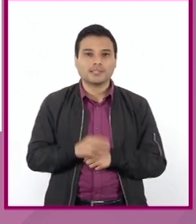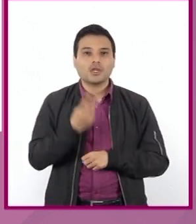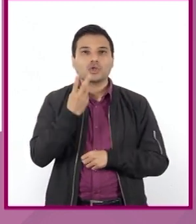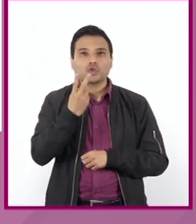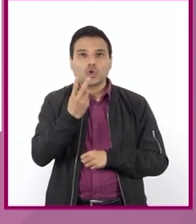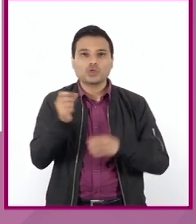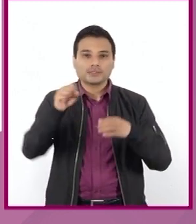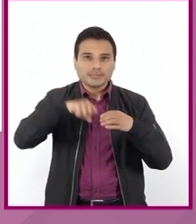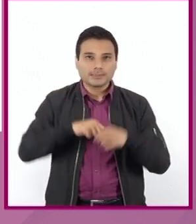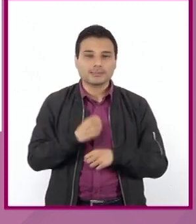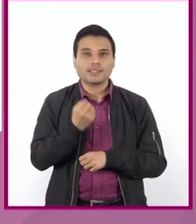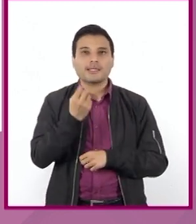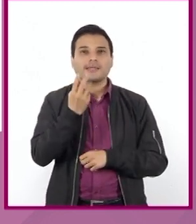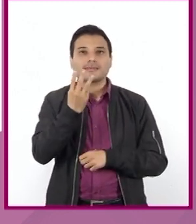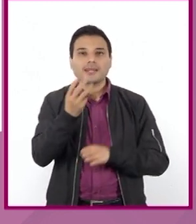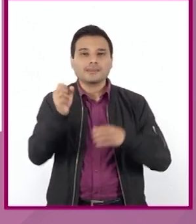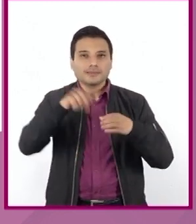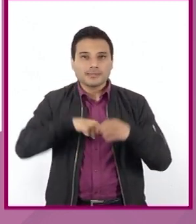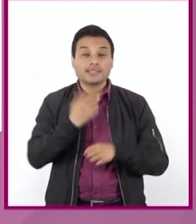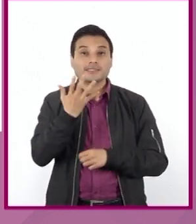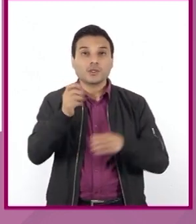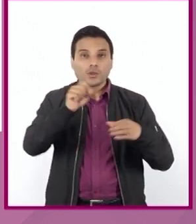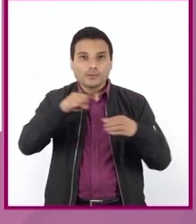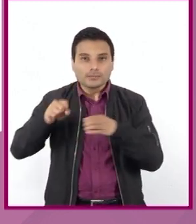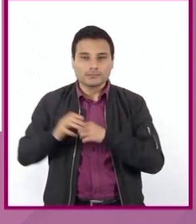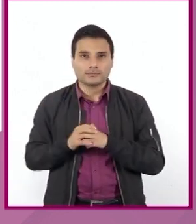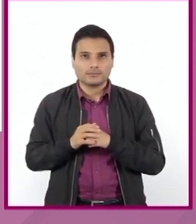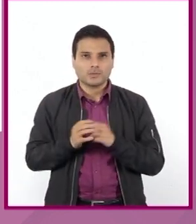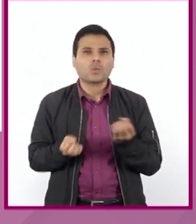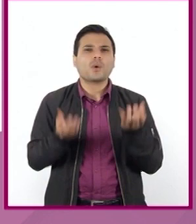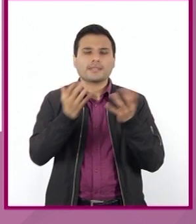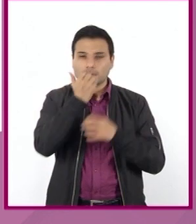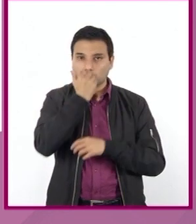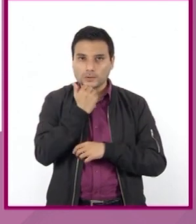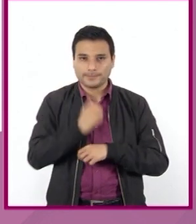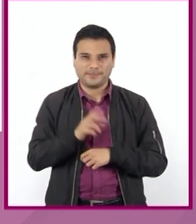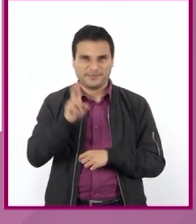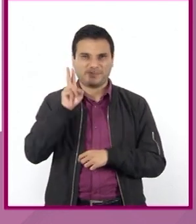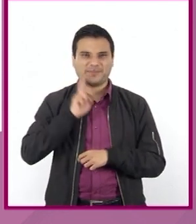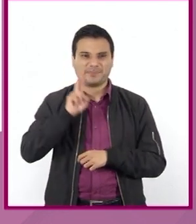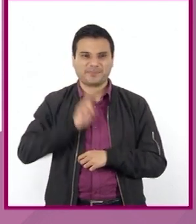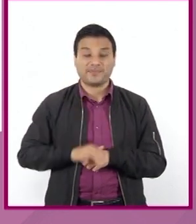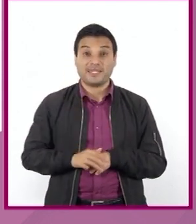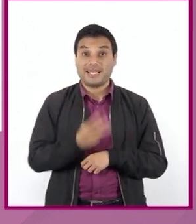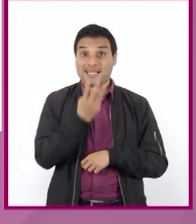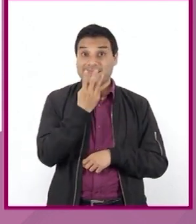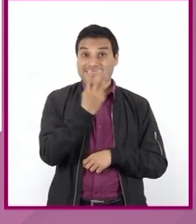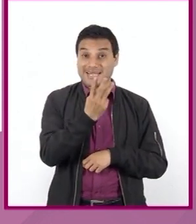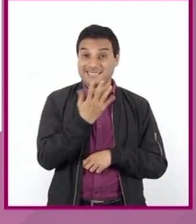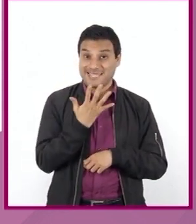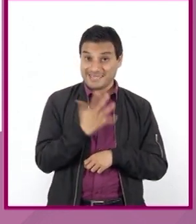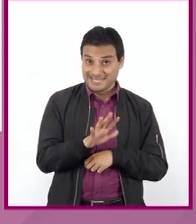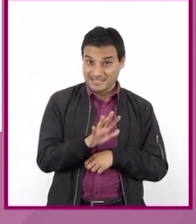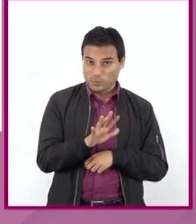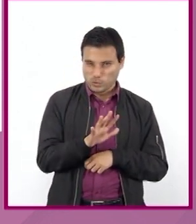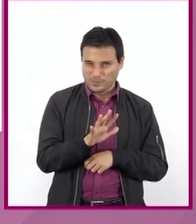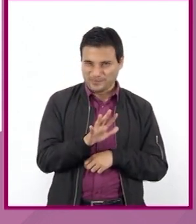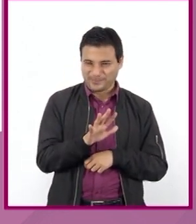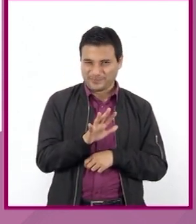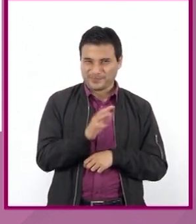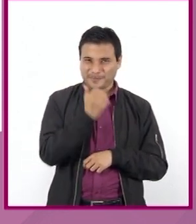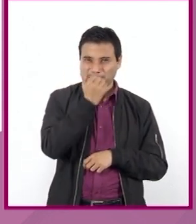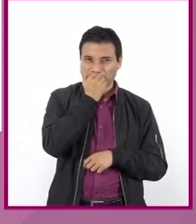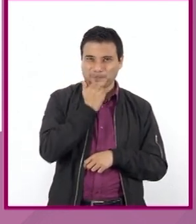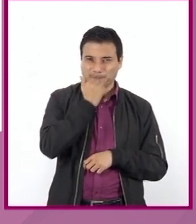3 y 5 porciones? Nosotros dividiremos 3 décimos, que es la cantidad de azúcar para